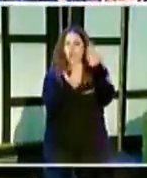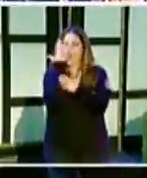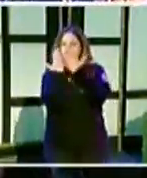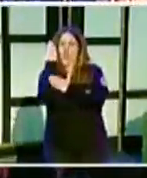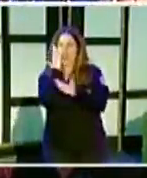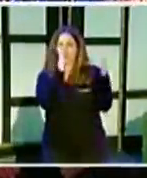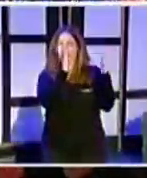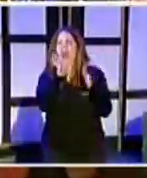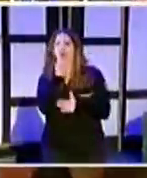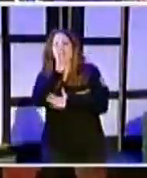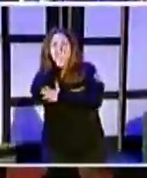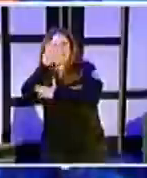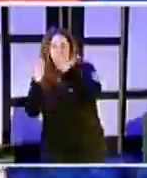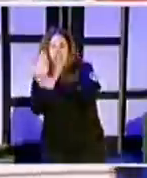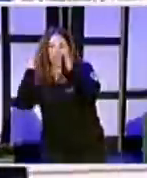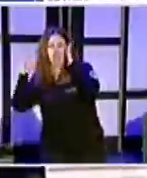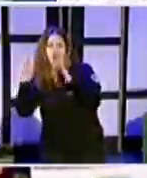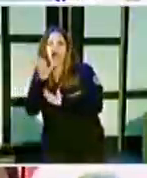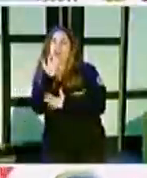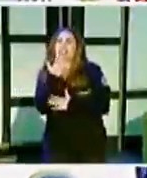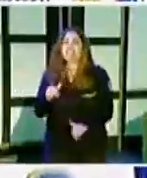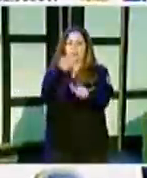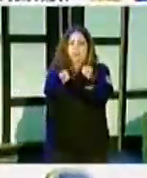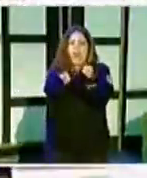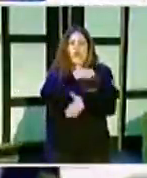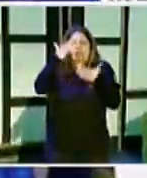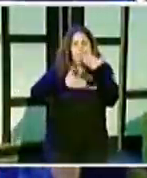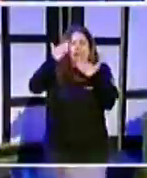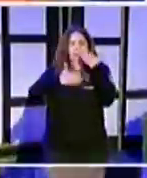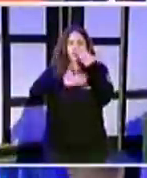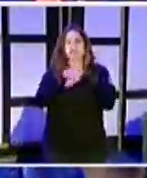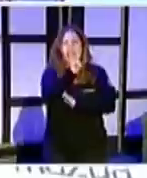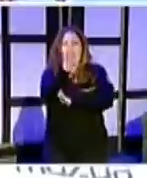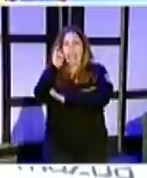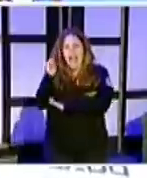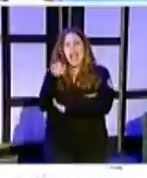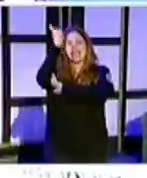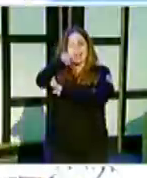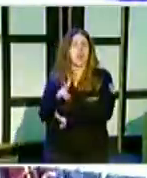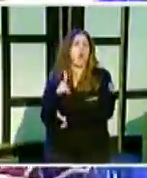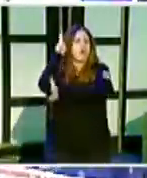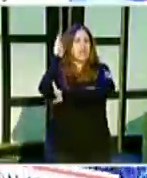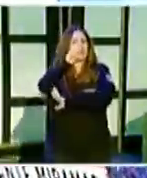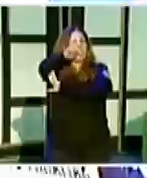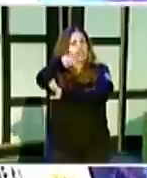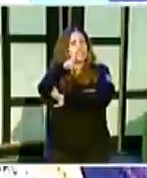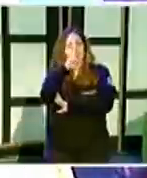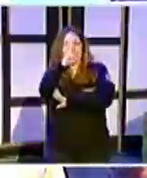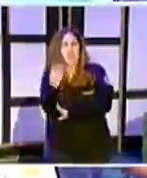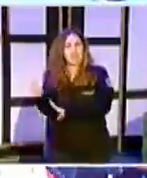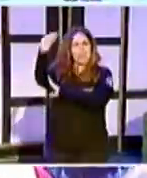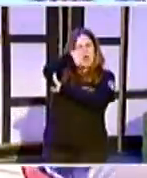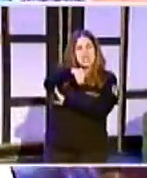año. Y para cobrar el paro han puesto limitaciones y han subido más 2 años también las jubilaciones. Uno lo llama